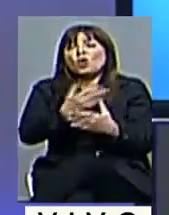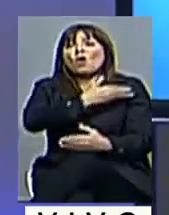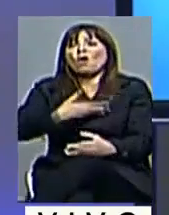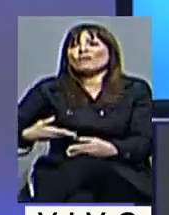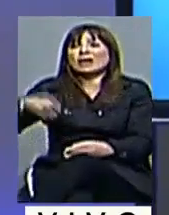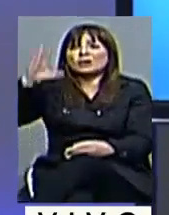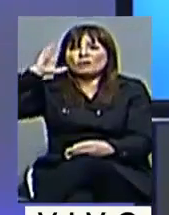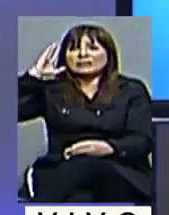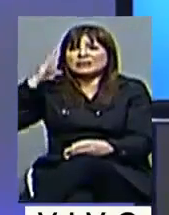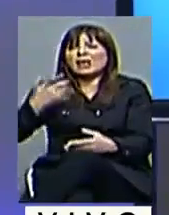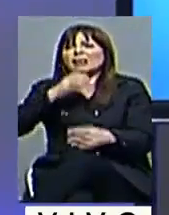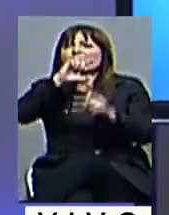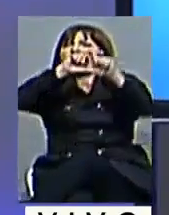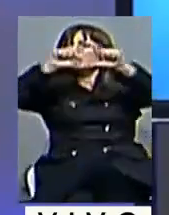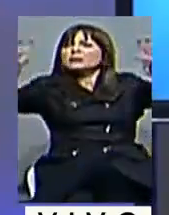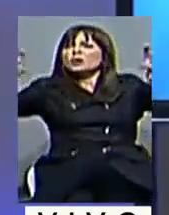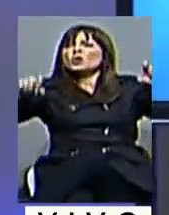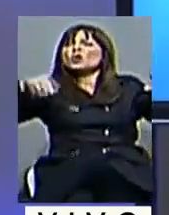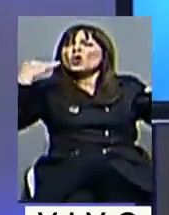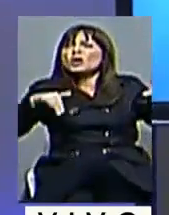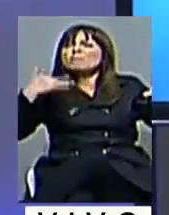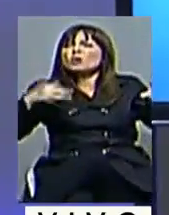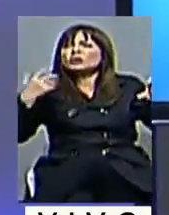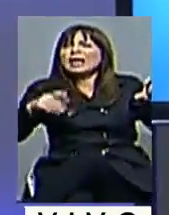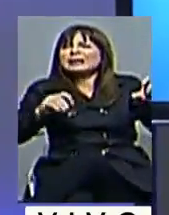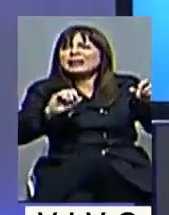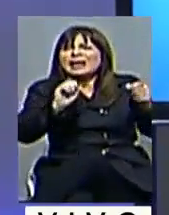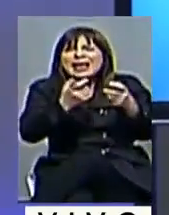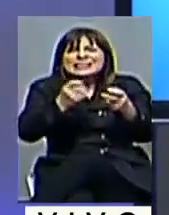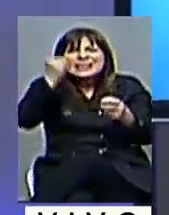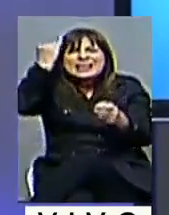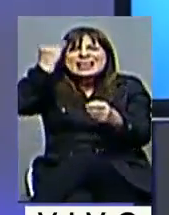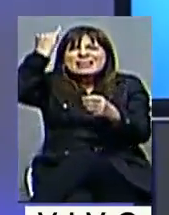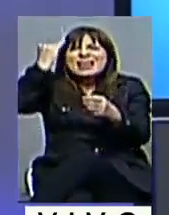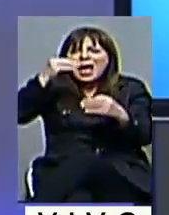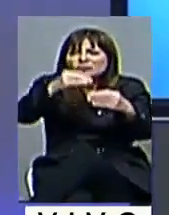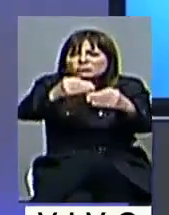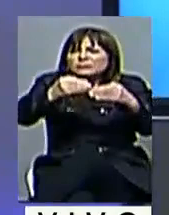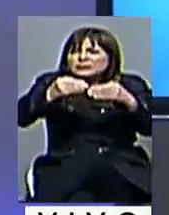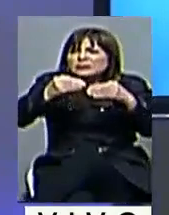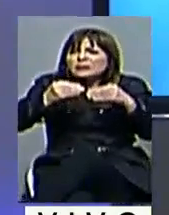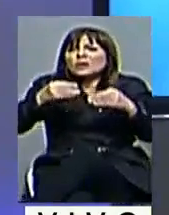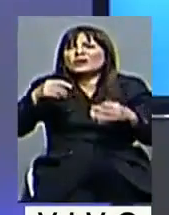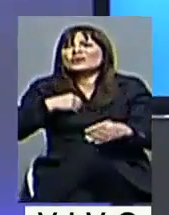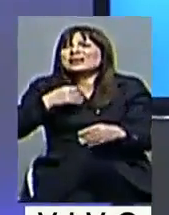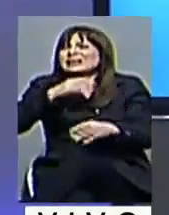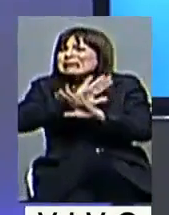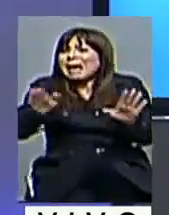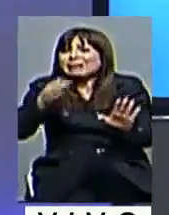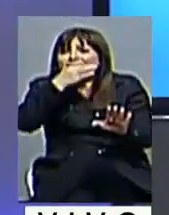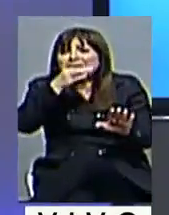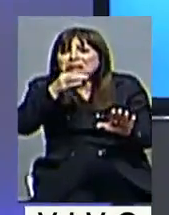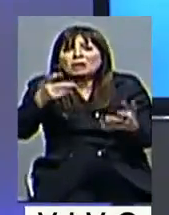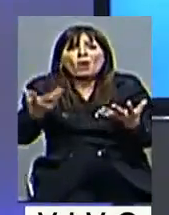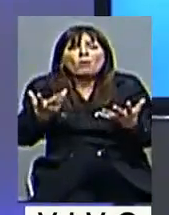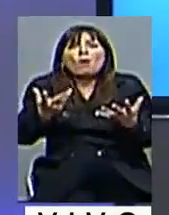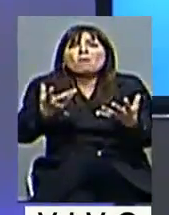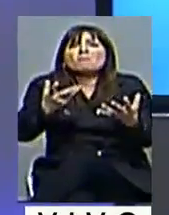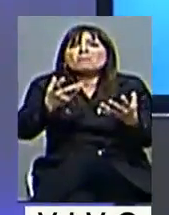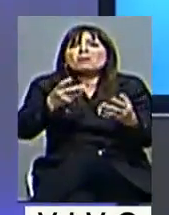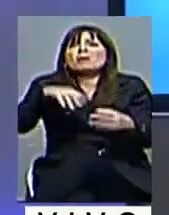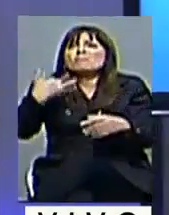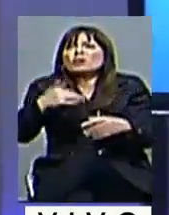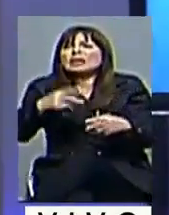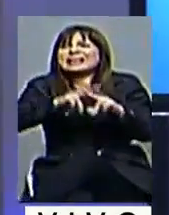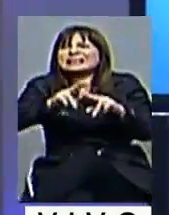frases como lo importante es mover la cerca de las ideas, nadie hablaba de lo importante de hacer buenas reformas cuando estaba Peñilillo, Arena, sino que lo